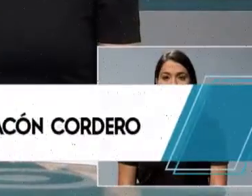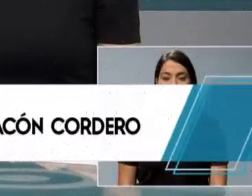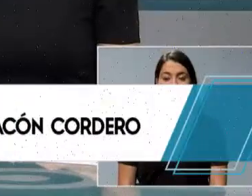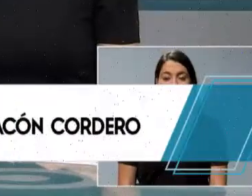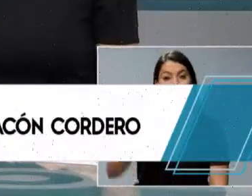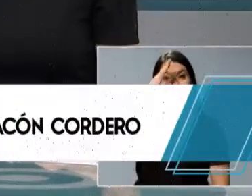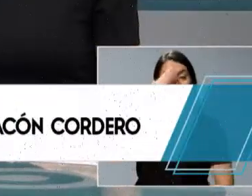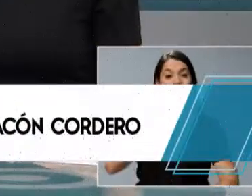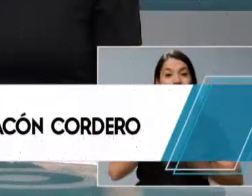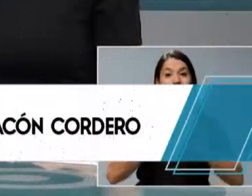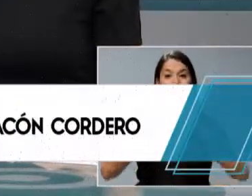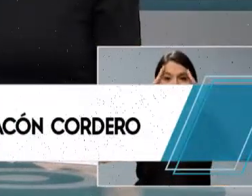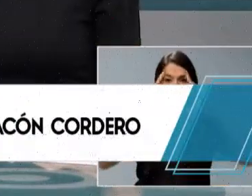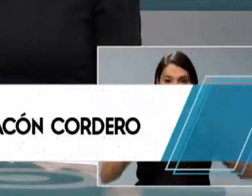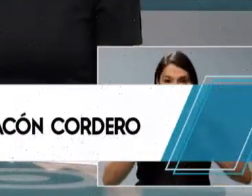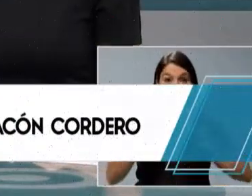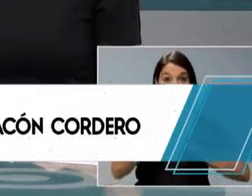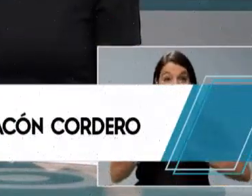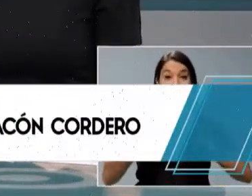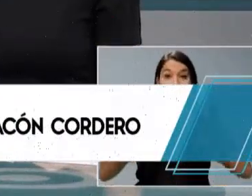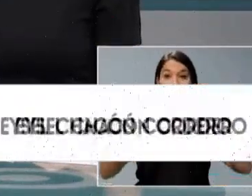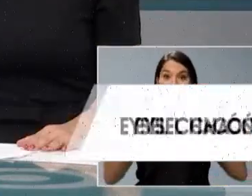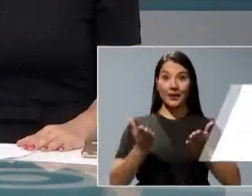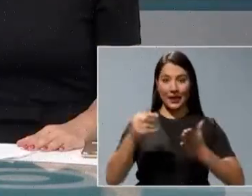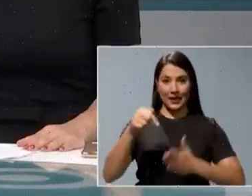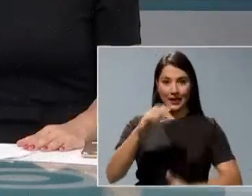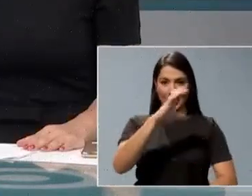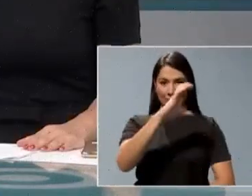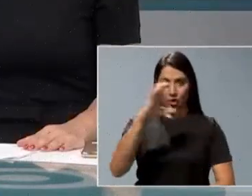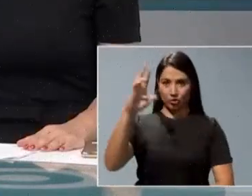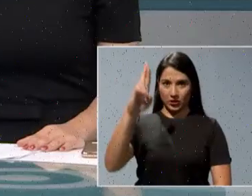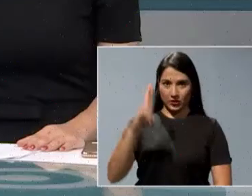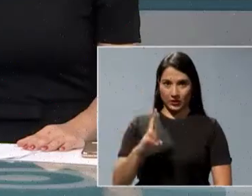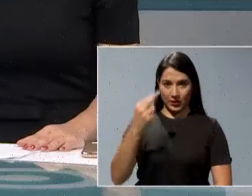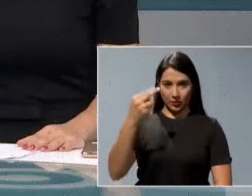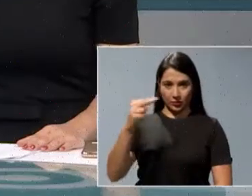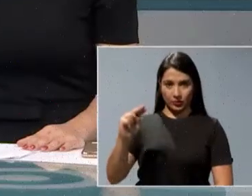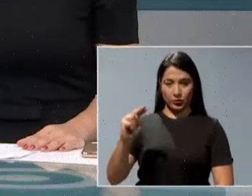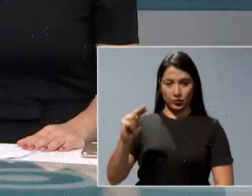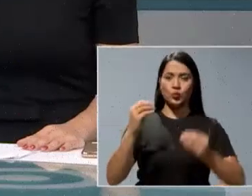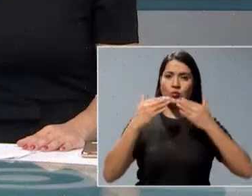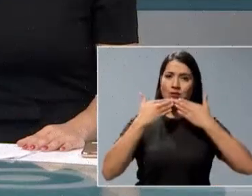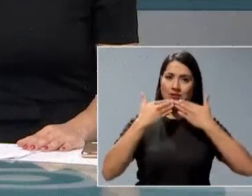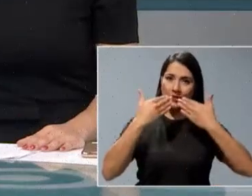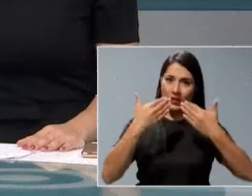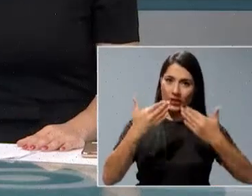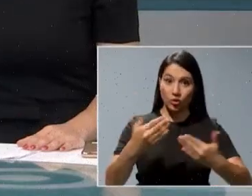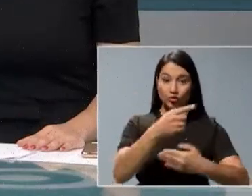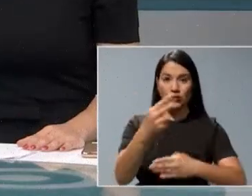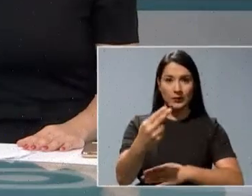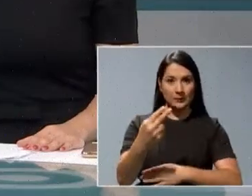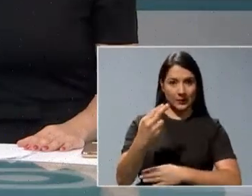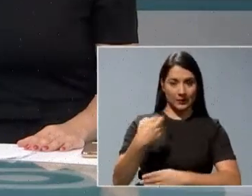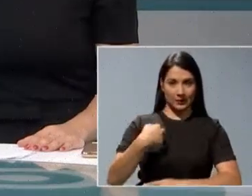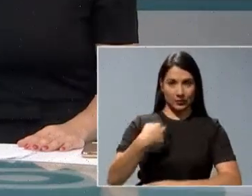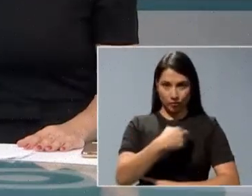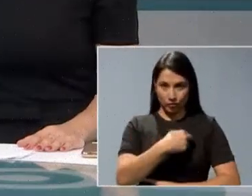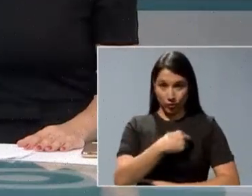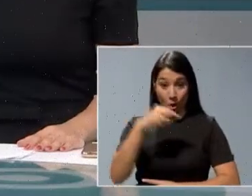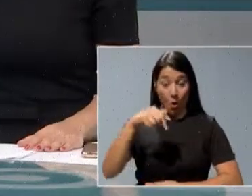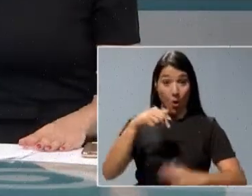Buenas noches, bienvenidos a la edición estelar de Costa Rica Noticias. Les agradecemos informarse con nosotros.